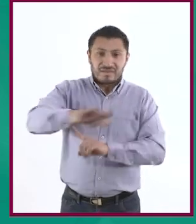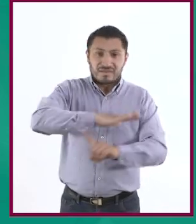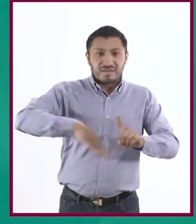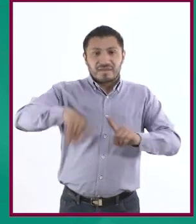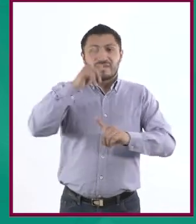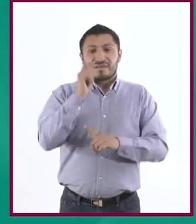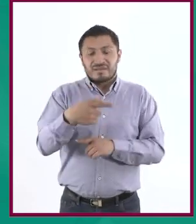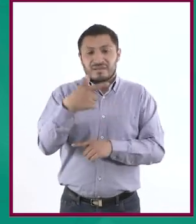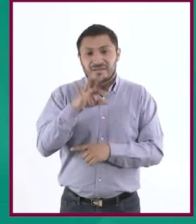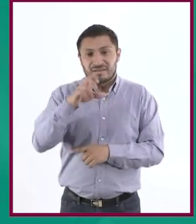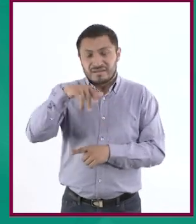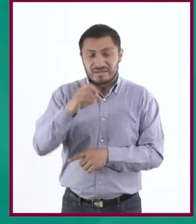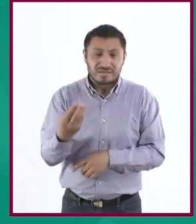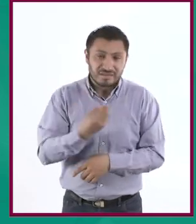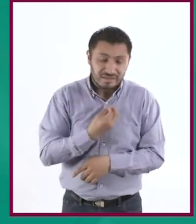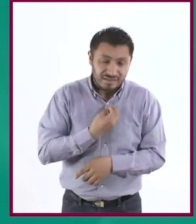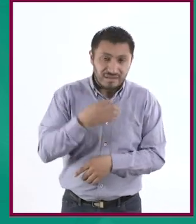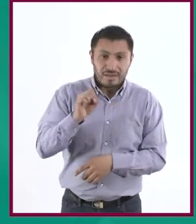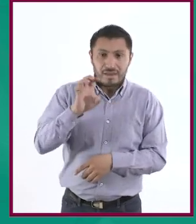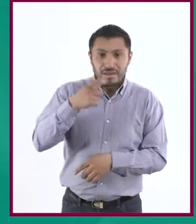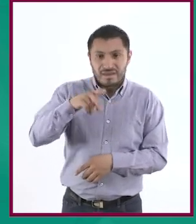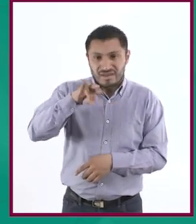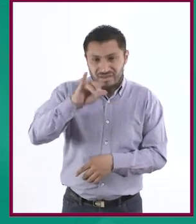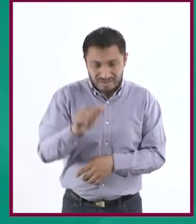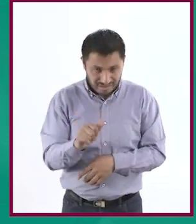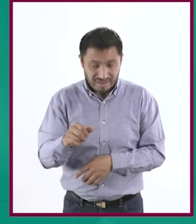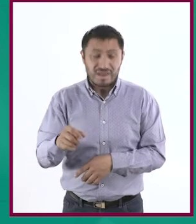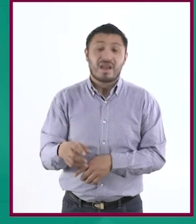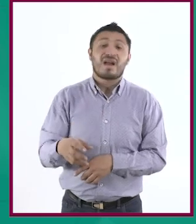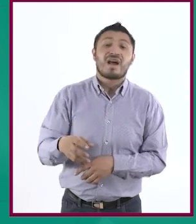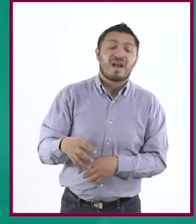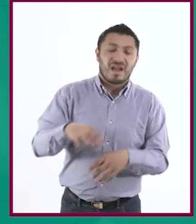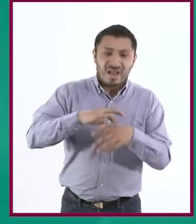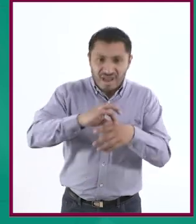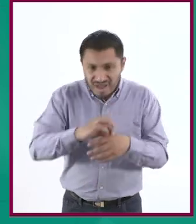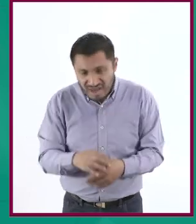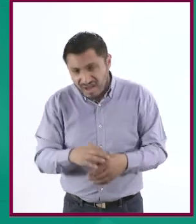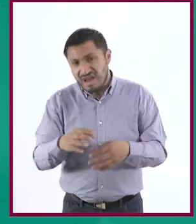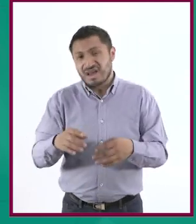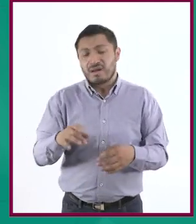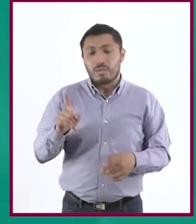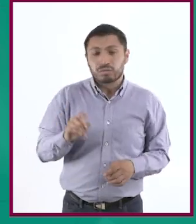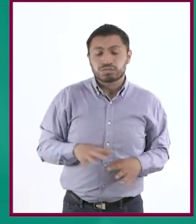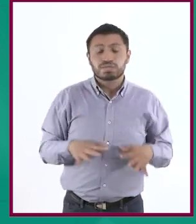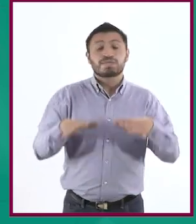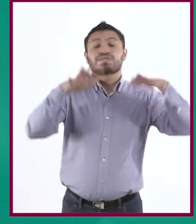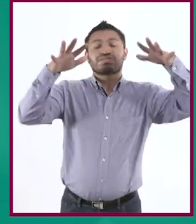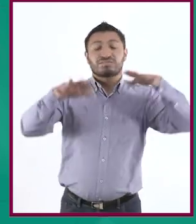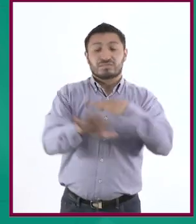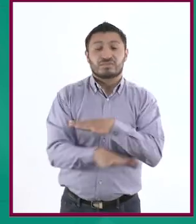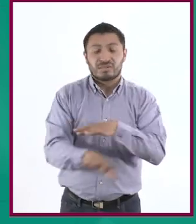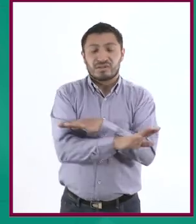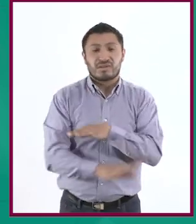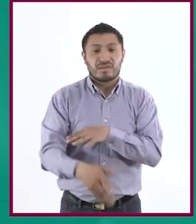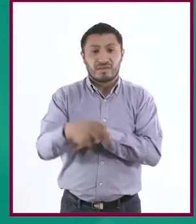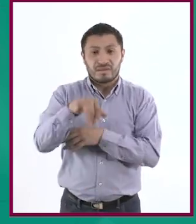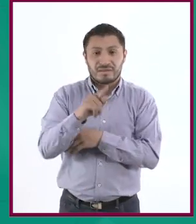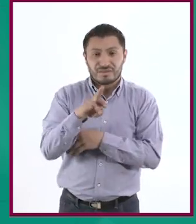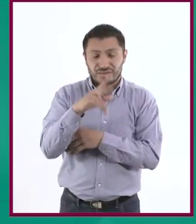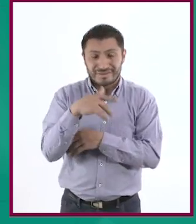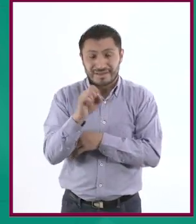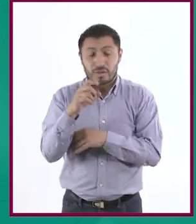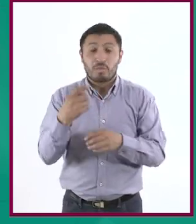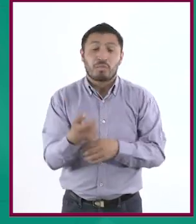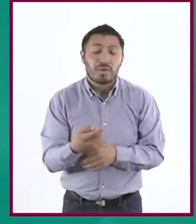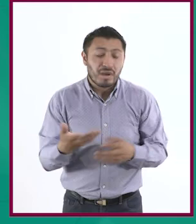o sea, genes de resistencia a la sequía, a la came, a la inundación, a suelos bajos en nitrógeno. Por